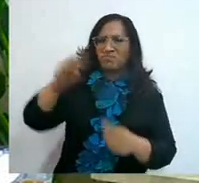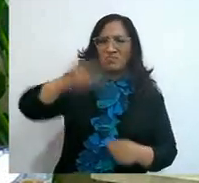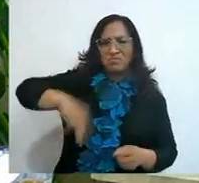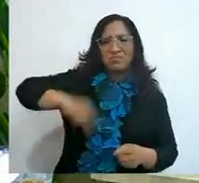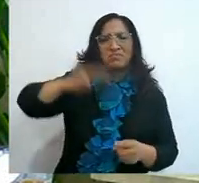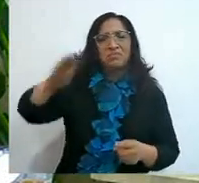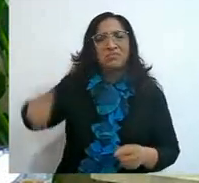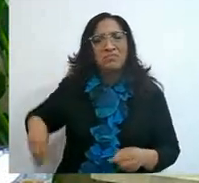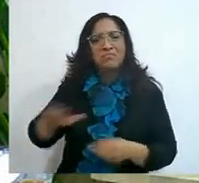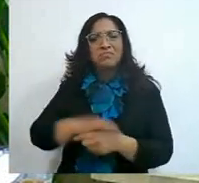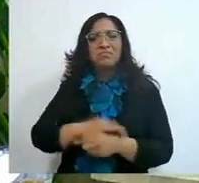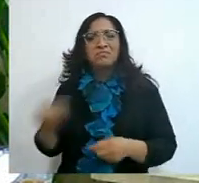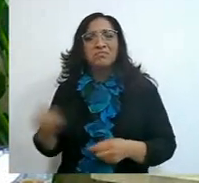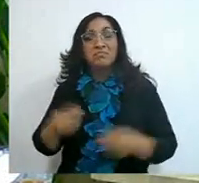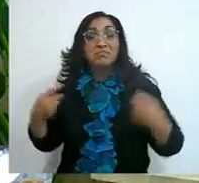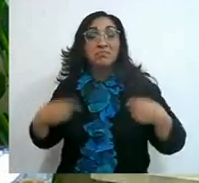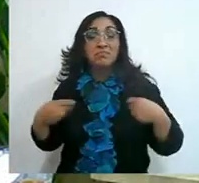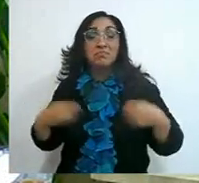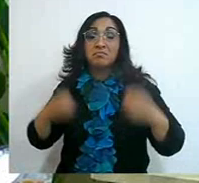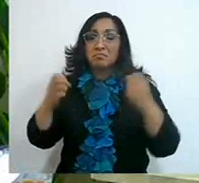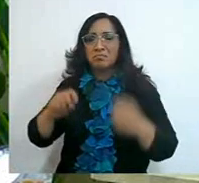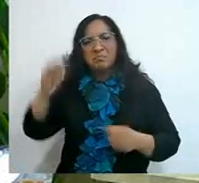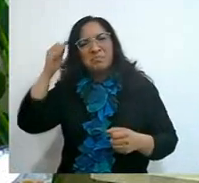ánimos soliviantados.